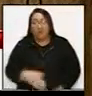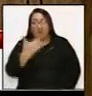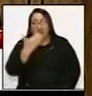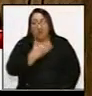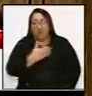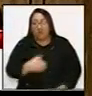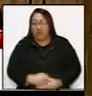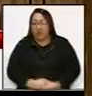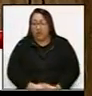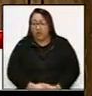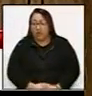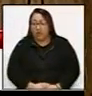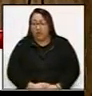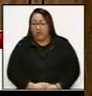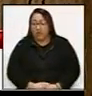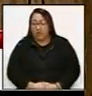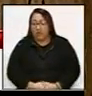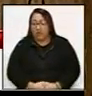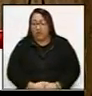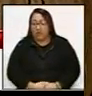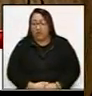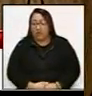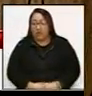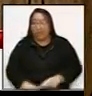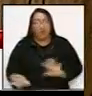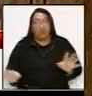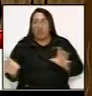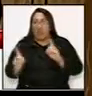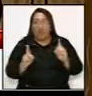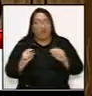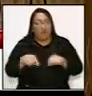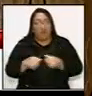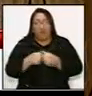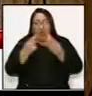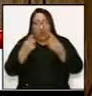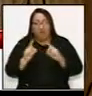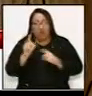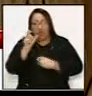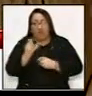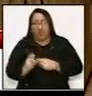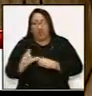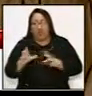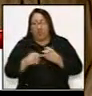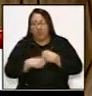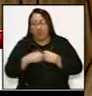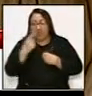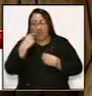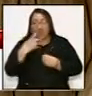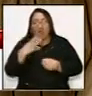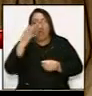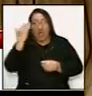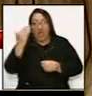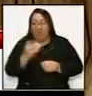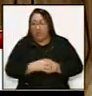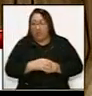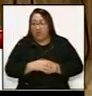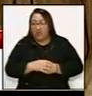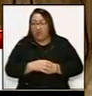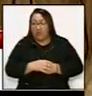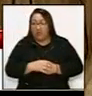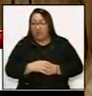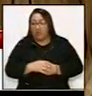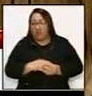presidente. No es el espacio para hacer un debate sobre la decisión personal que tomó el señor Alan García de un